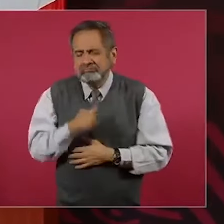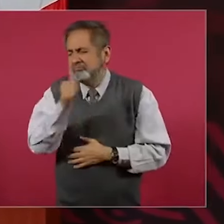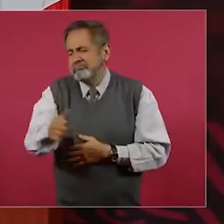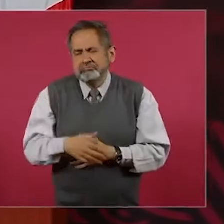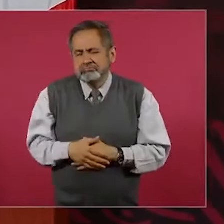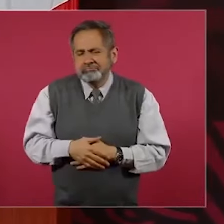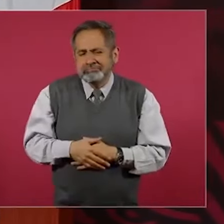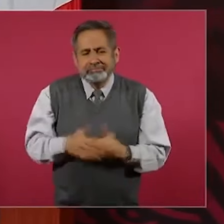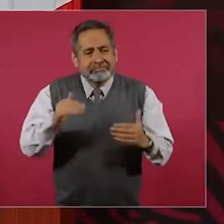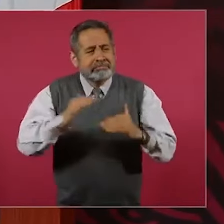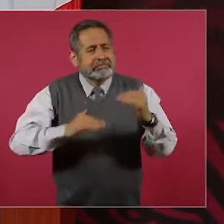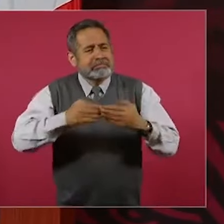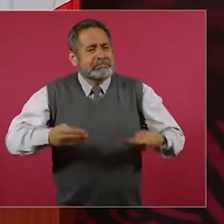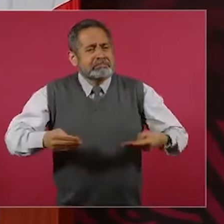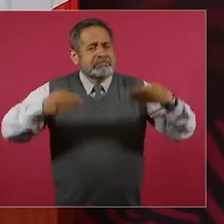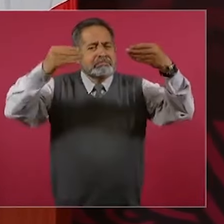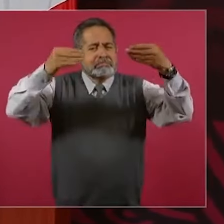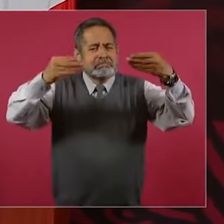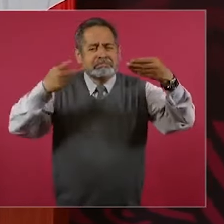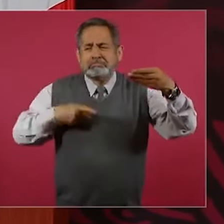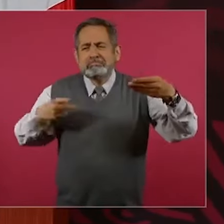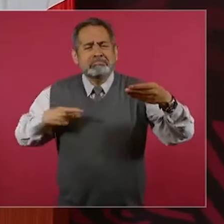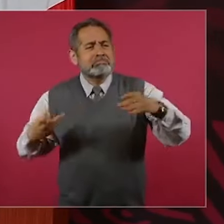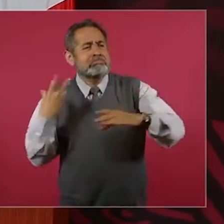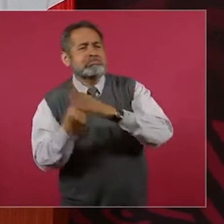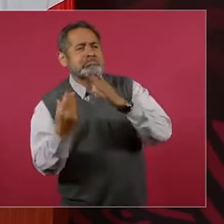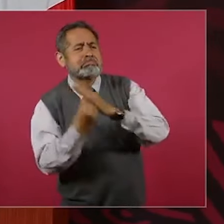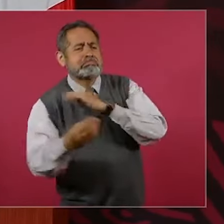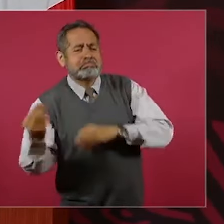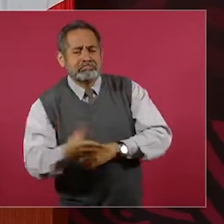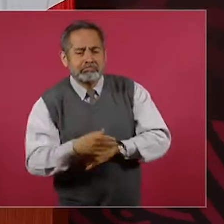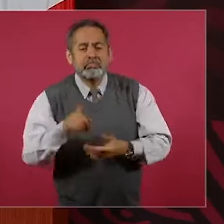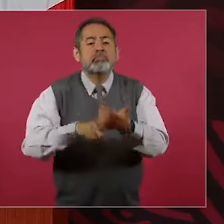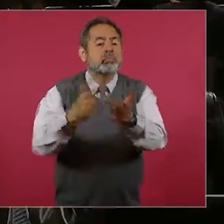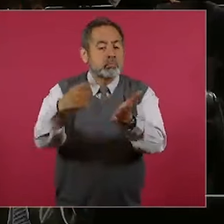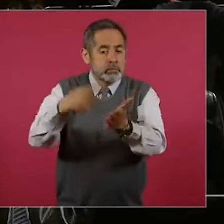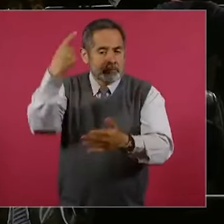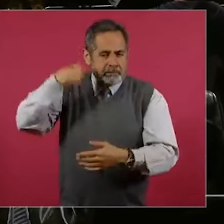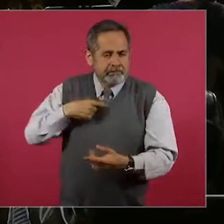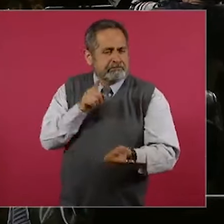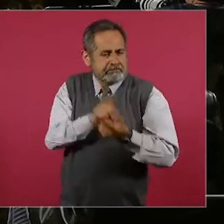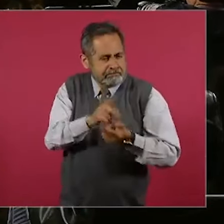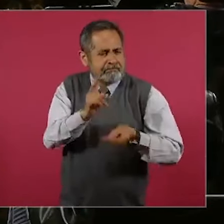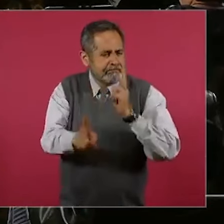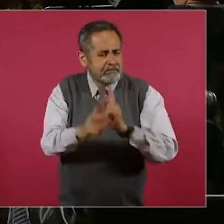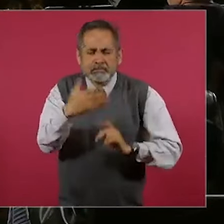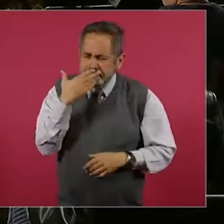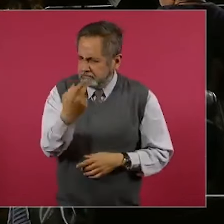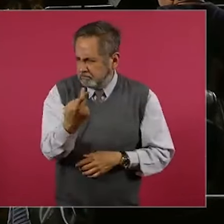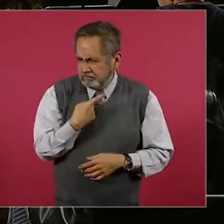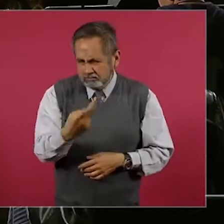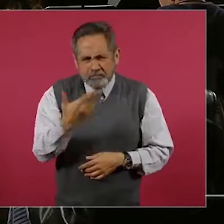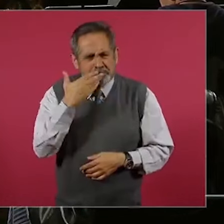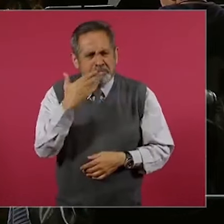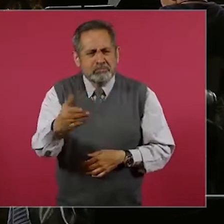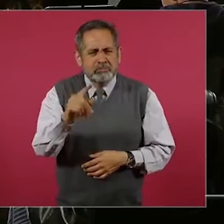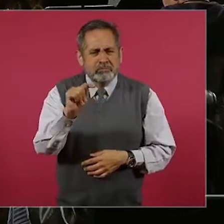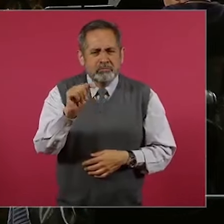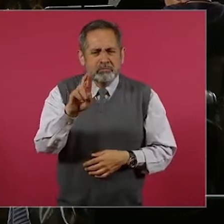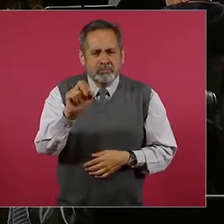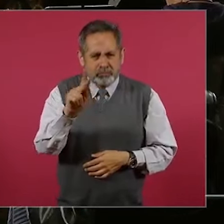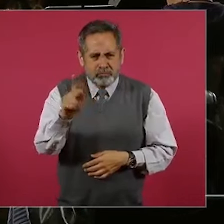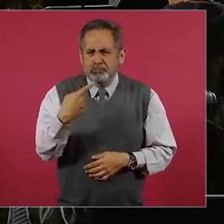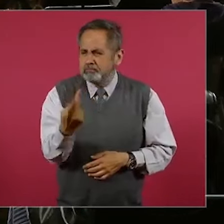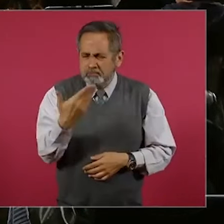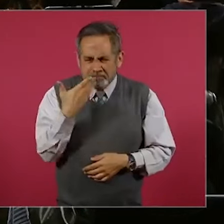detiene. Una vez con el presidente Trump, que tuvimos buena relación, muy buena relación.